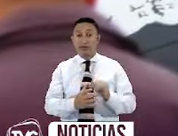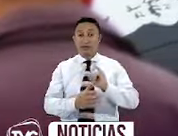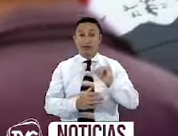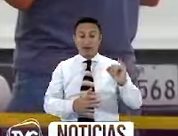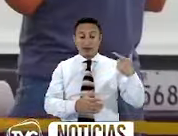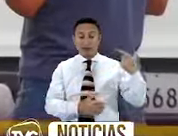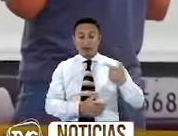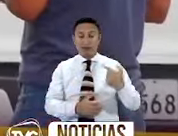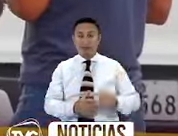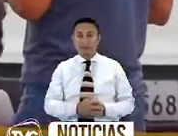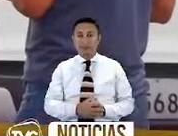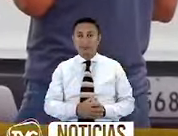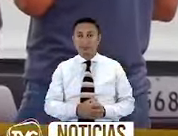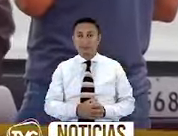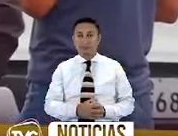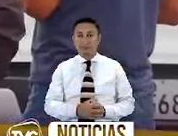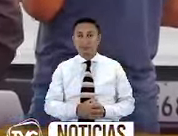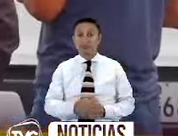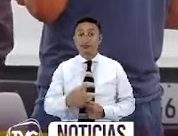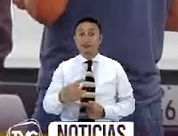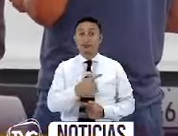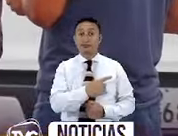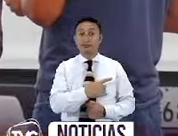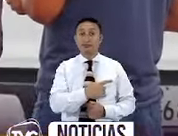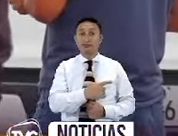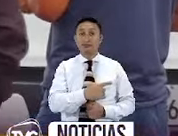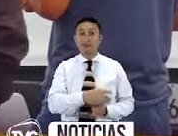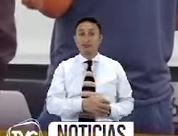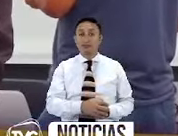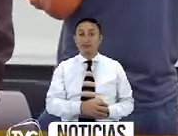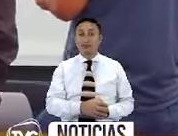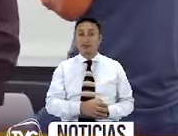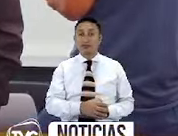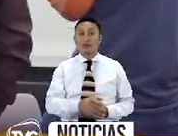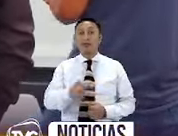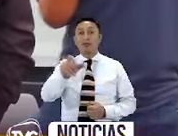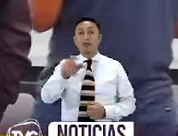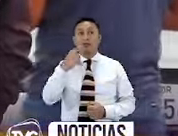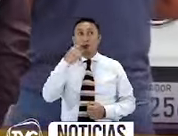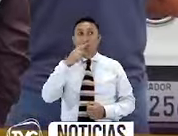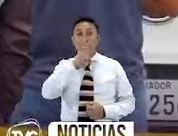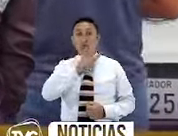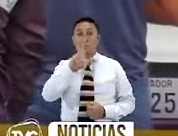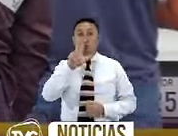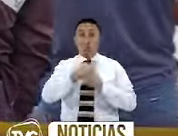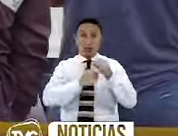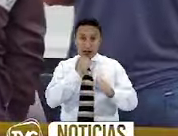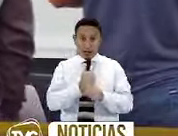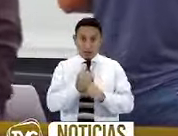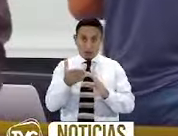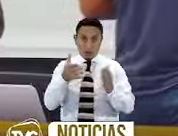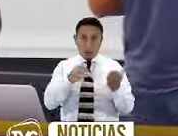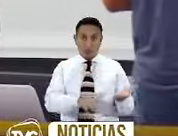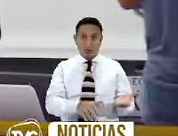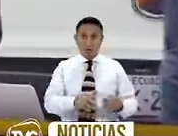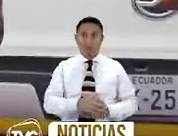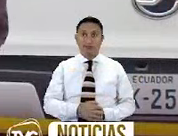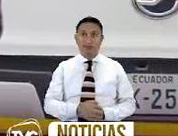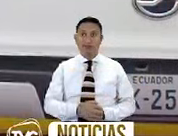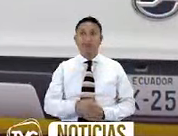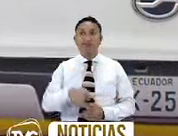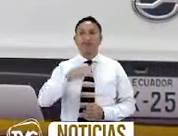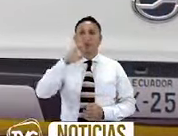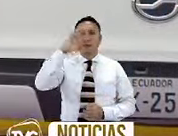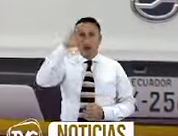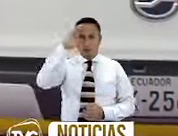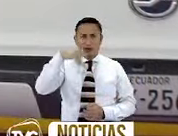por ese agujero entró la ráfaga que cegó la vida del hombre de 43 años de edad. La policía llegó poco